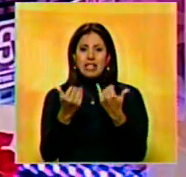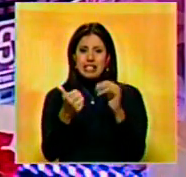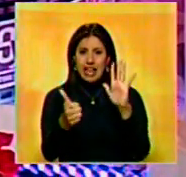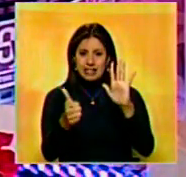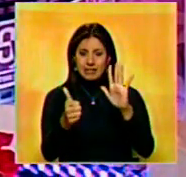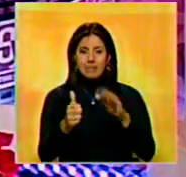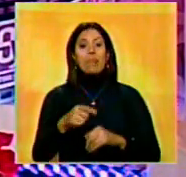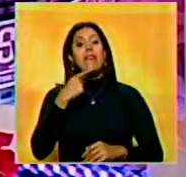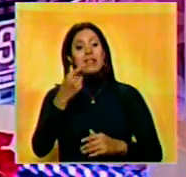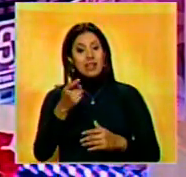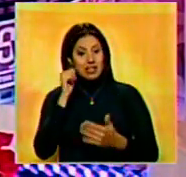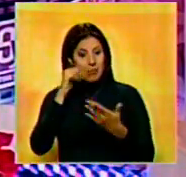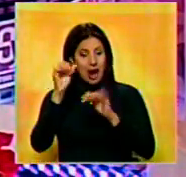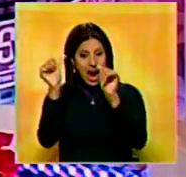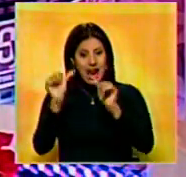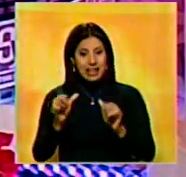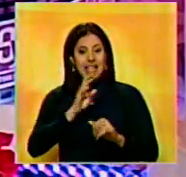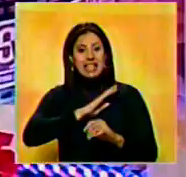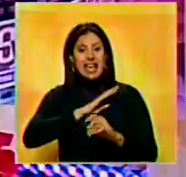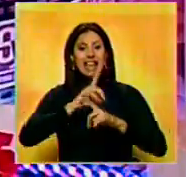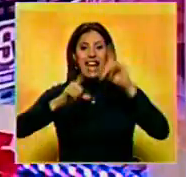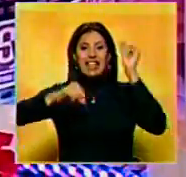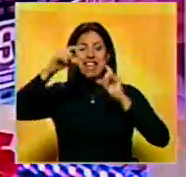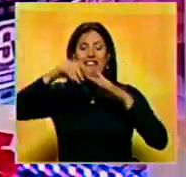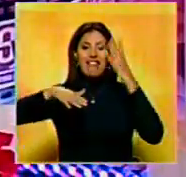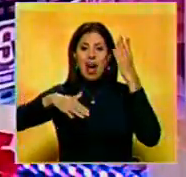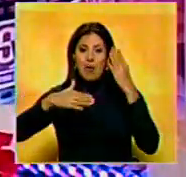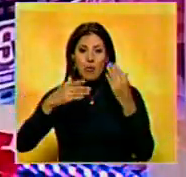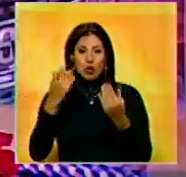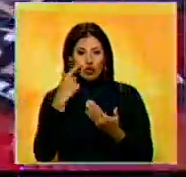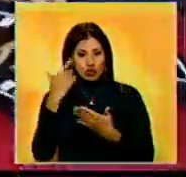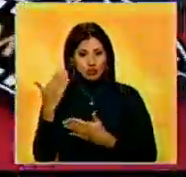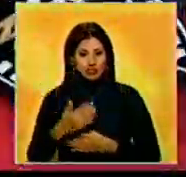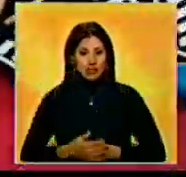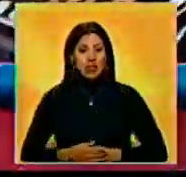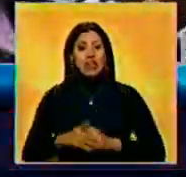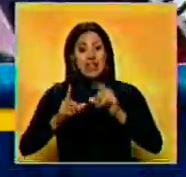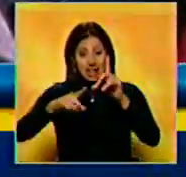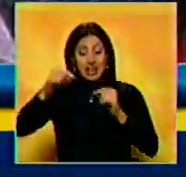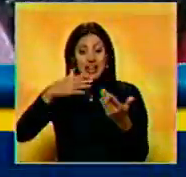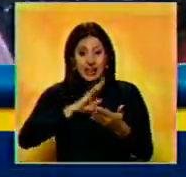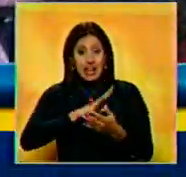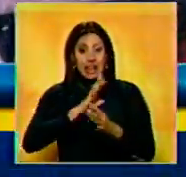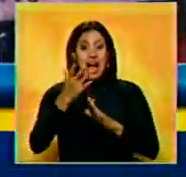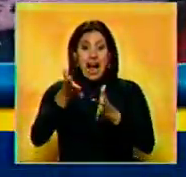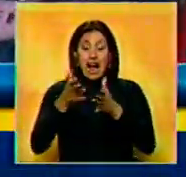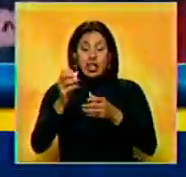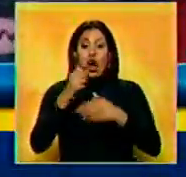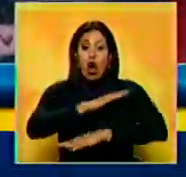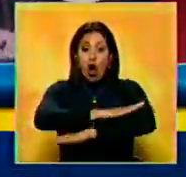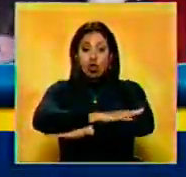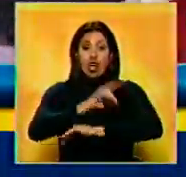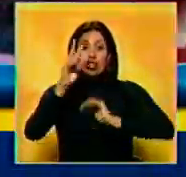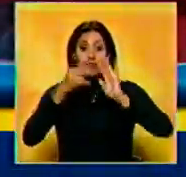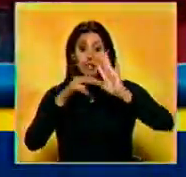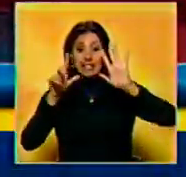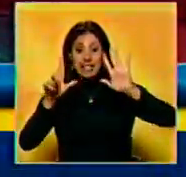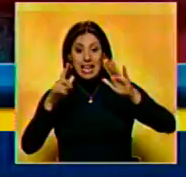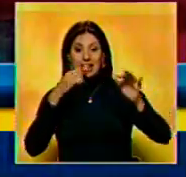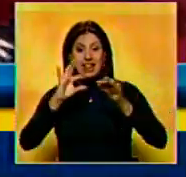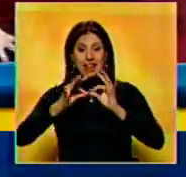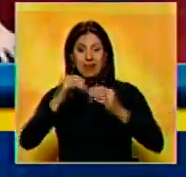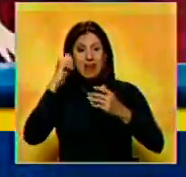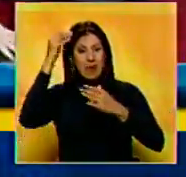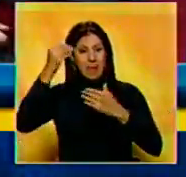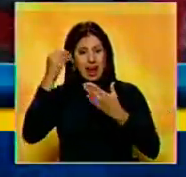La veterana actriz Helen Mirren ya tiene su estrella en el Paseo de la Fama de Hollywood. La actriz británica, ganadora del Oscar en 2007 por su interpretación